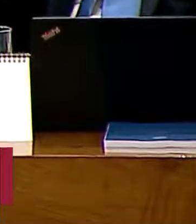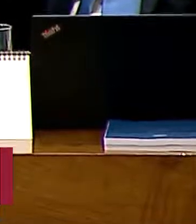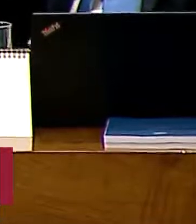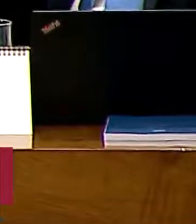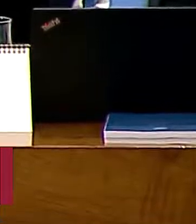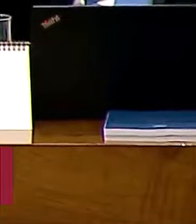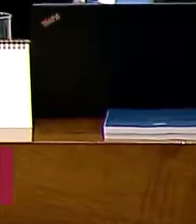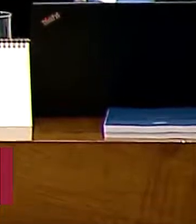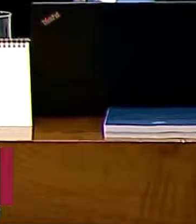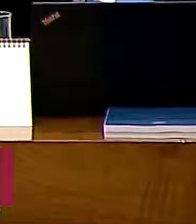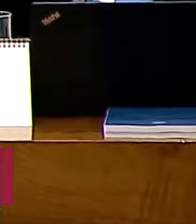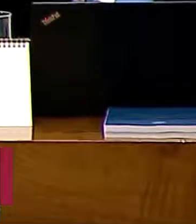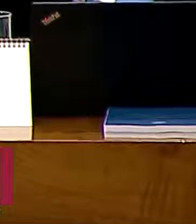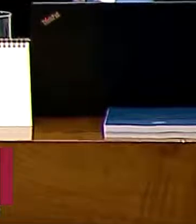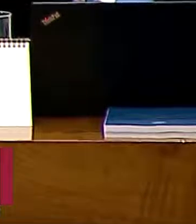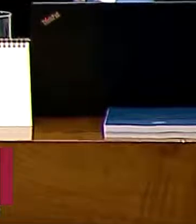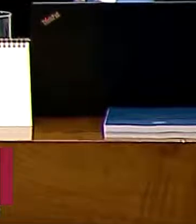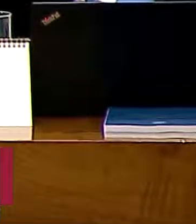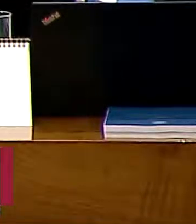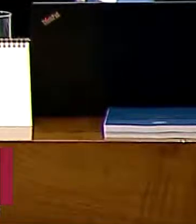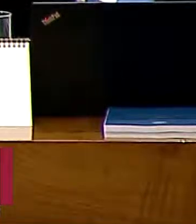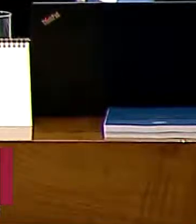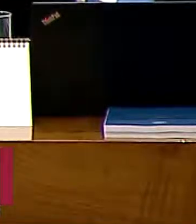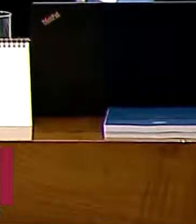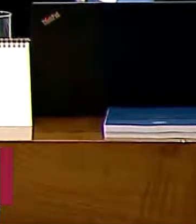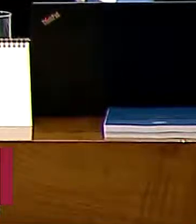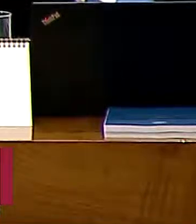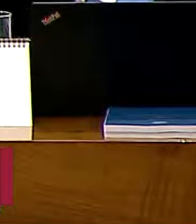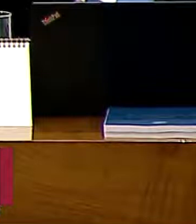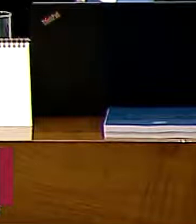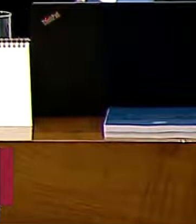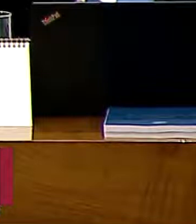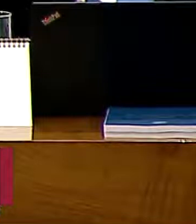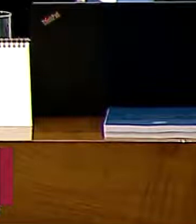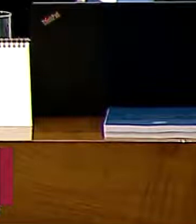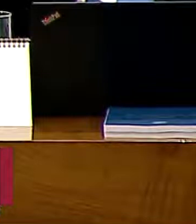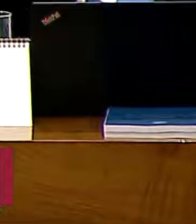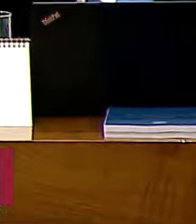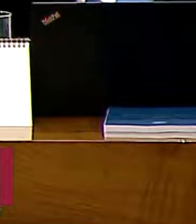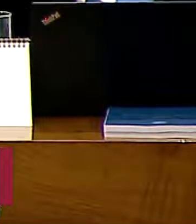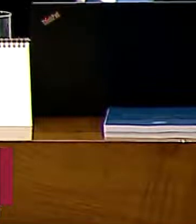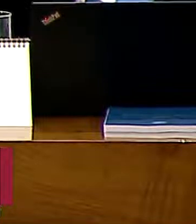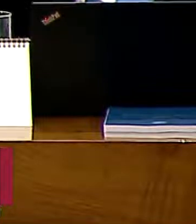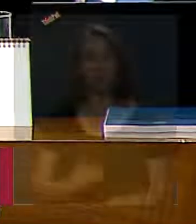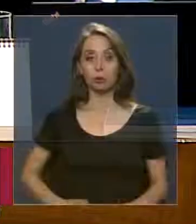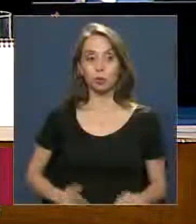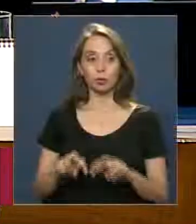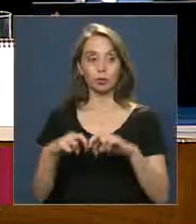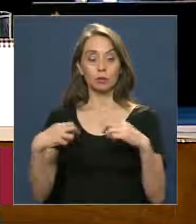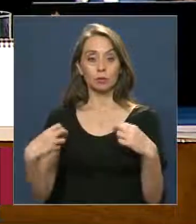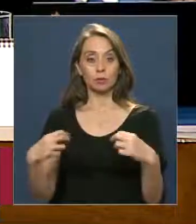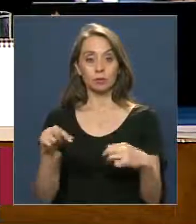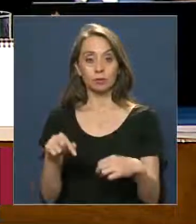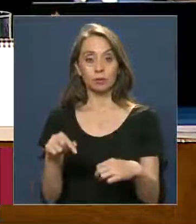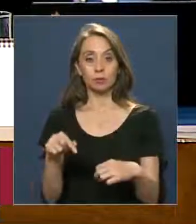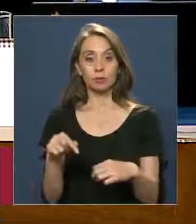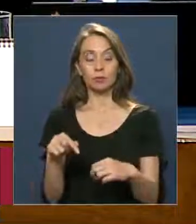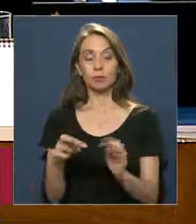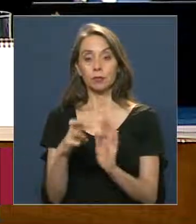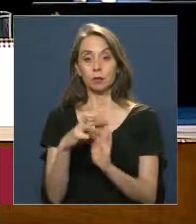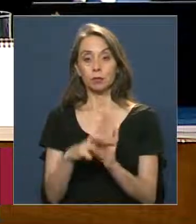Estimados diputados, ha habido solicitud de cierre de debate del proyecto. Debo aclararle a la sala que este proyecto